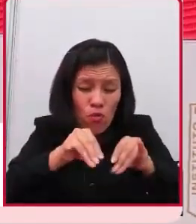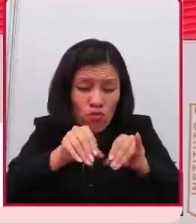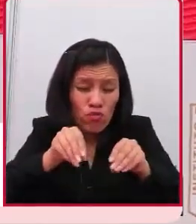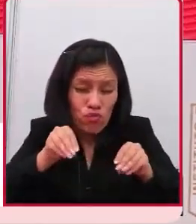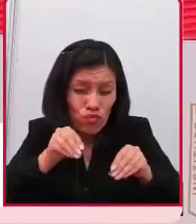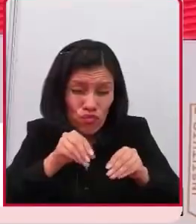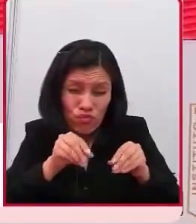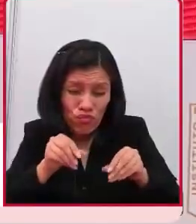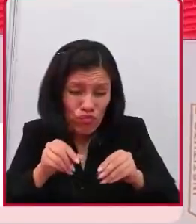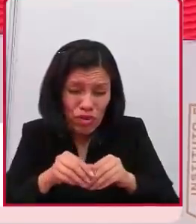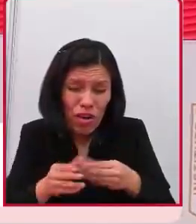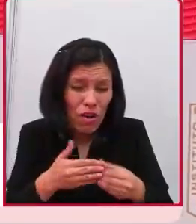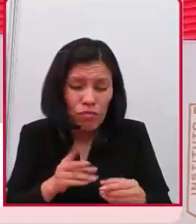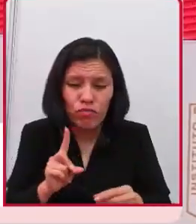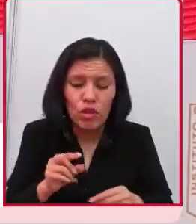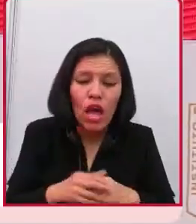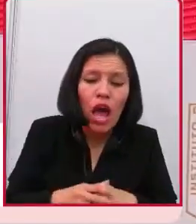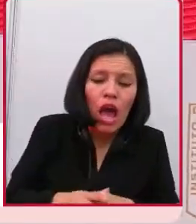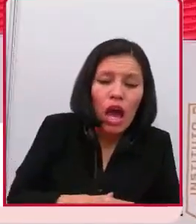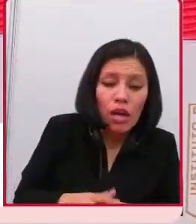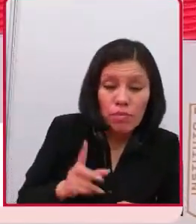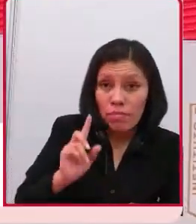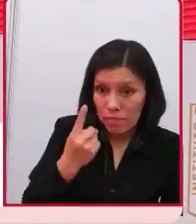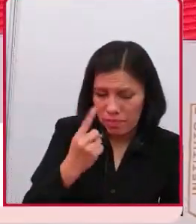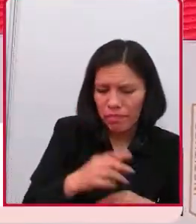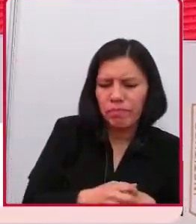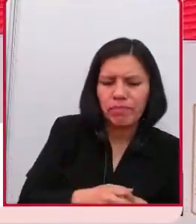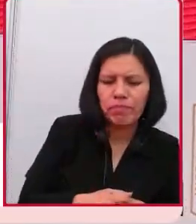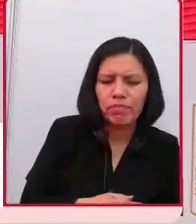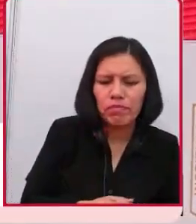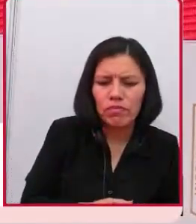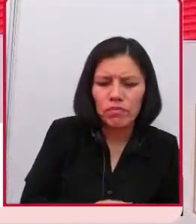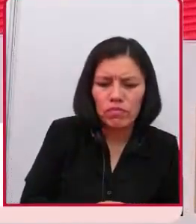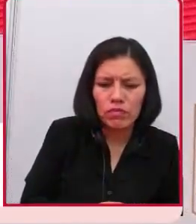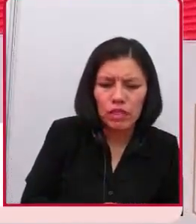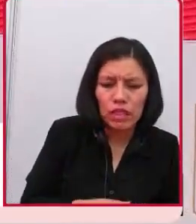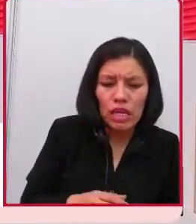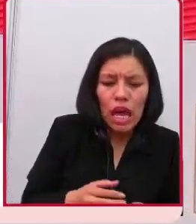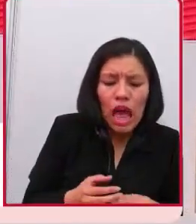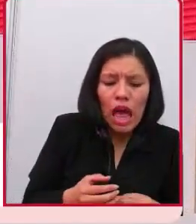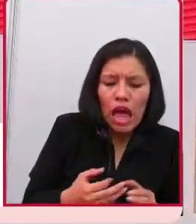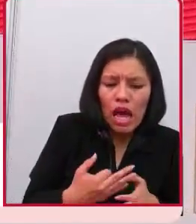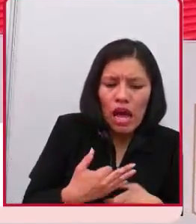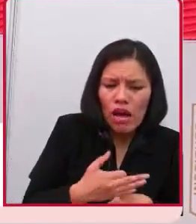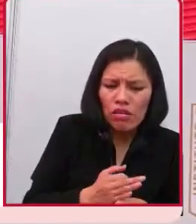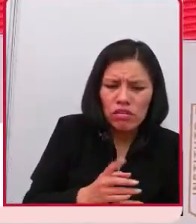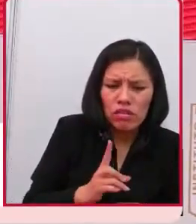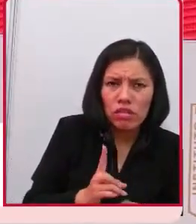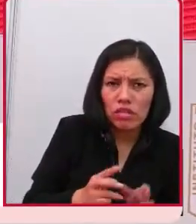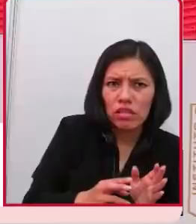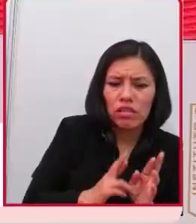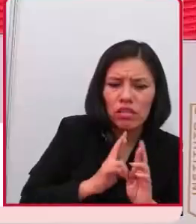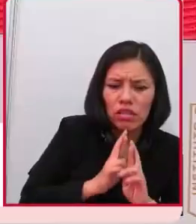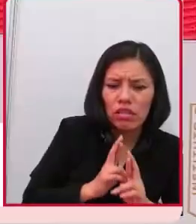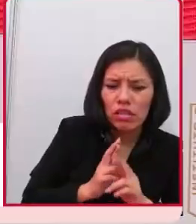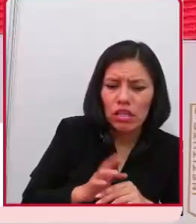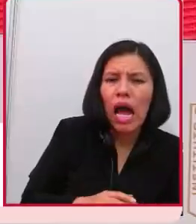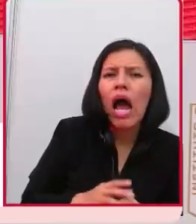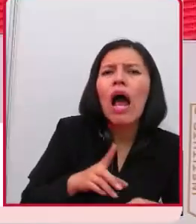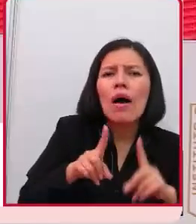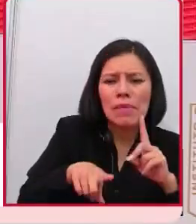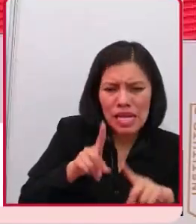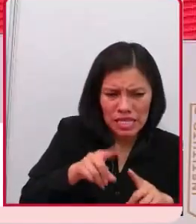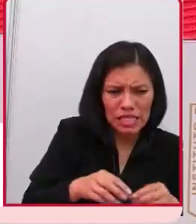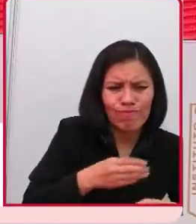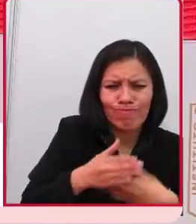análisis, primero con las variables operativas como corresponde y que no dan resultado. Hemos tenido momentos en los cuales la producción se nos ha caído a